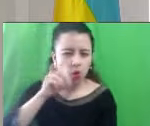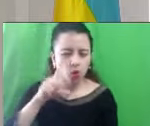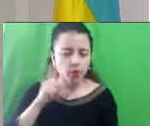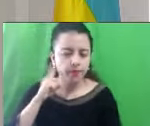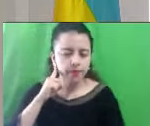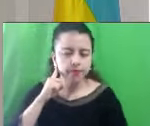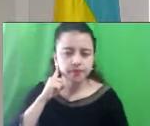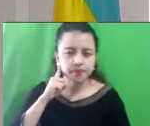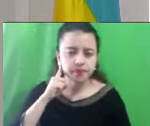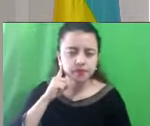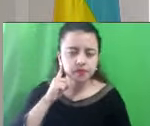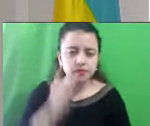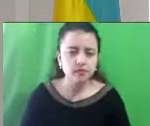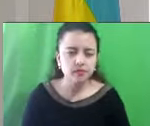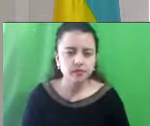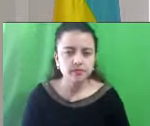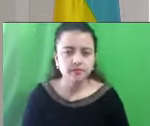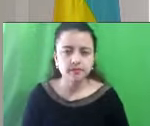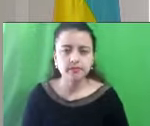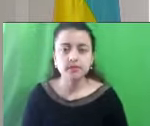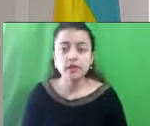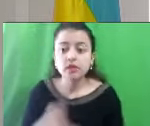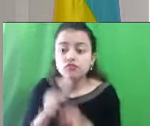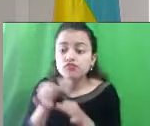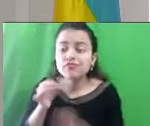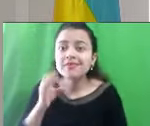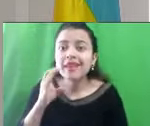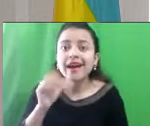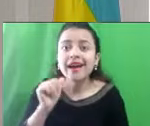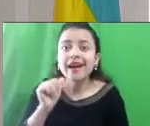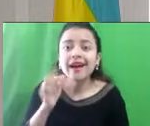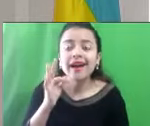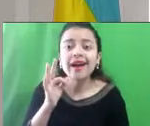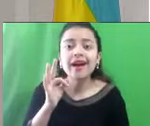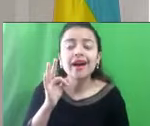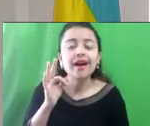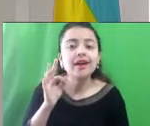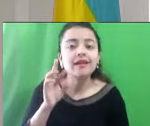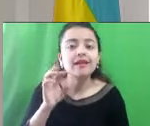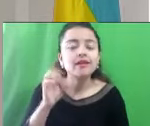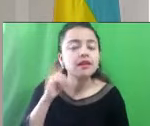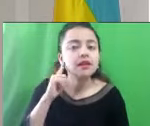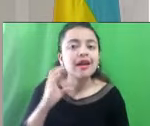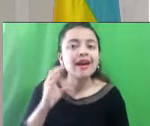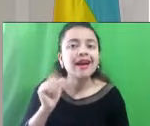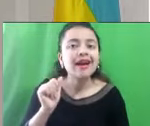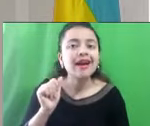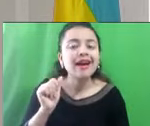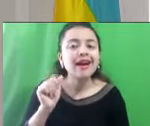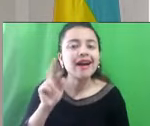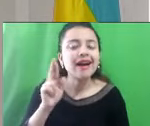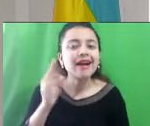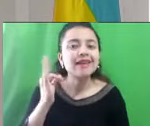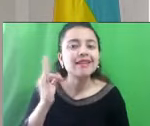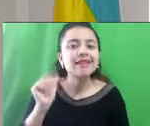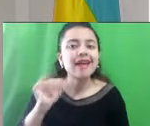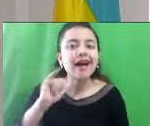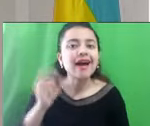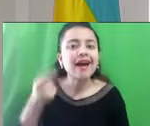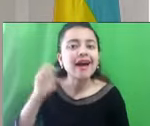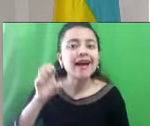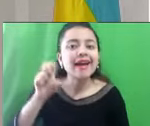de Cartagenita. Uno de los problemas de los cuales adolece el municipio es que los vertimientos que son